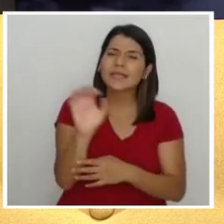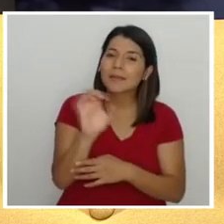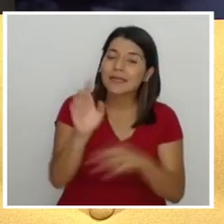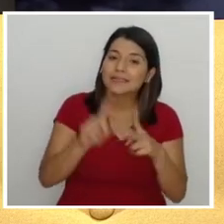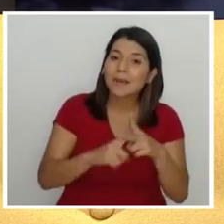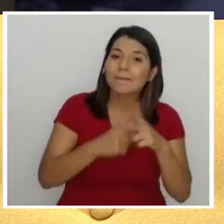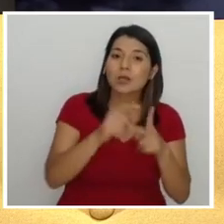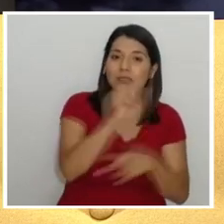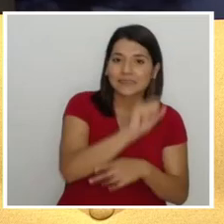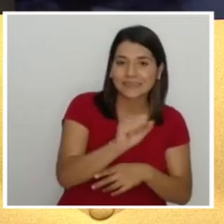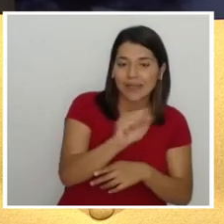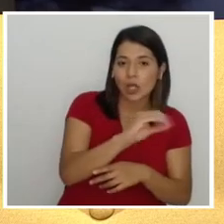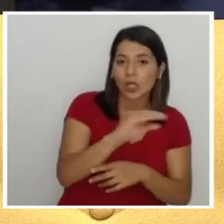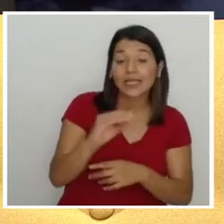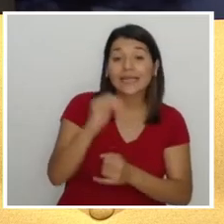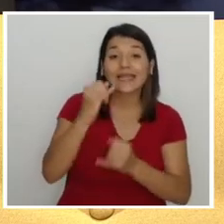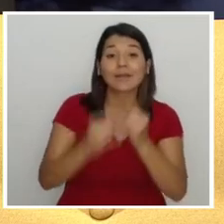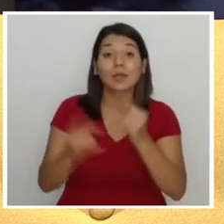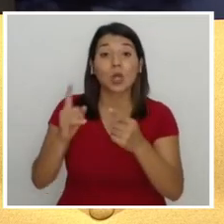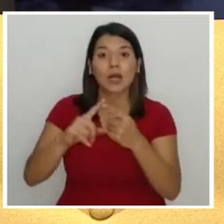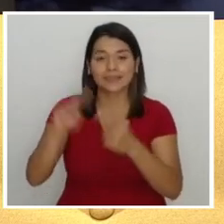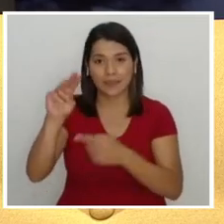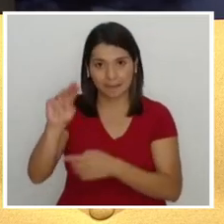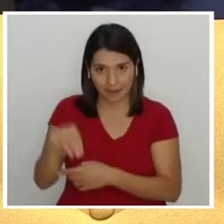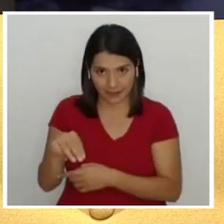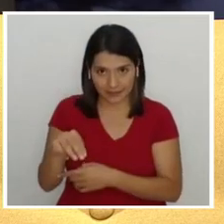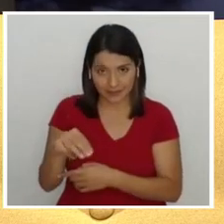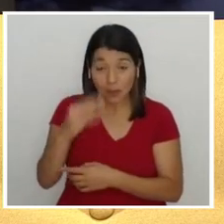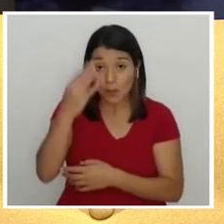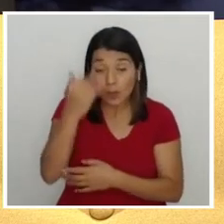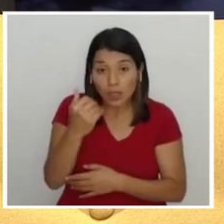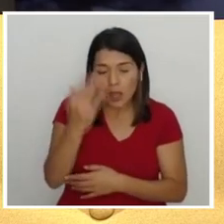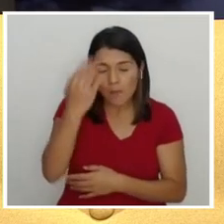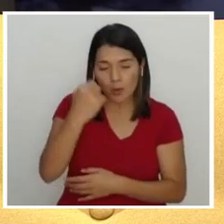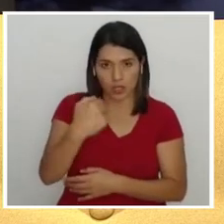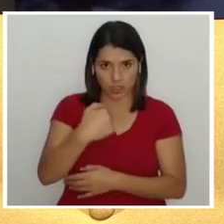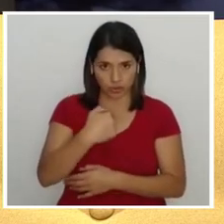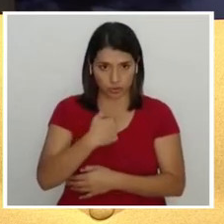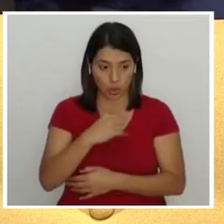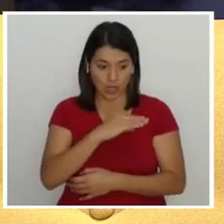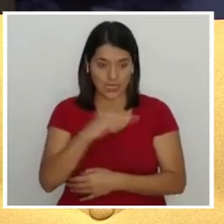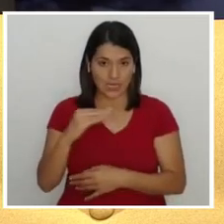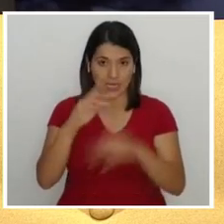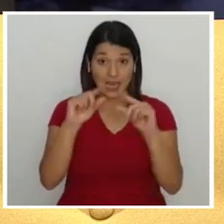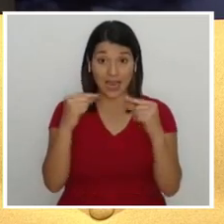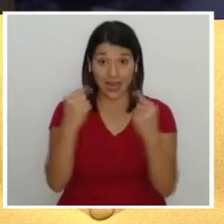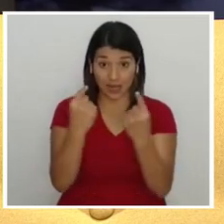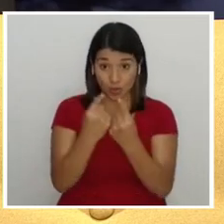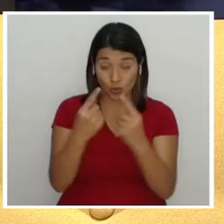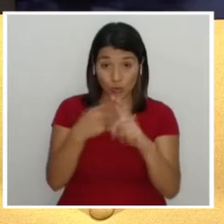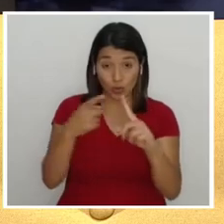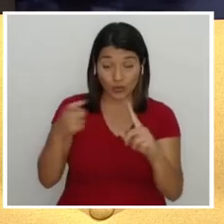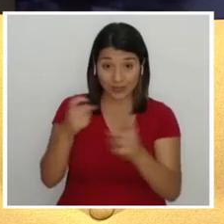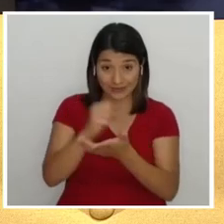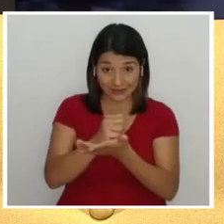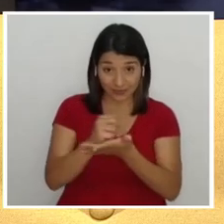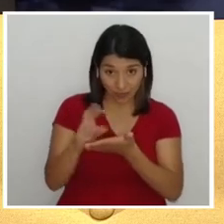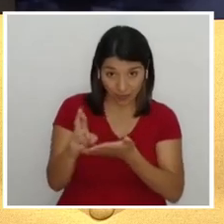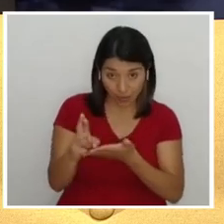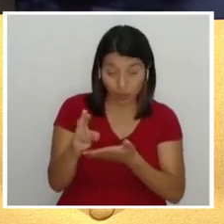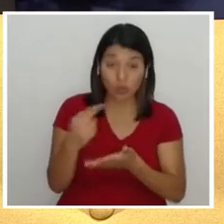terminó hasta el día martes. Porque yo y el grupo de San Ramón, que fue los que al final